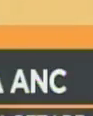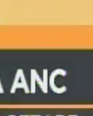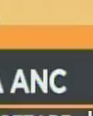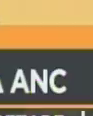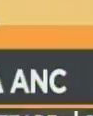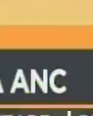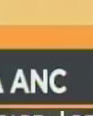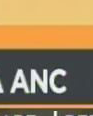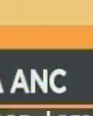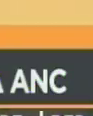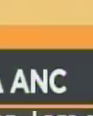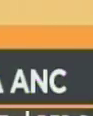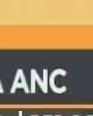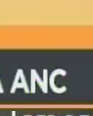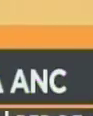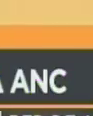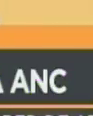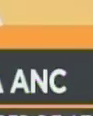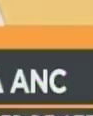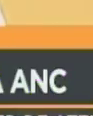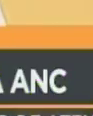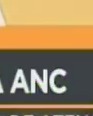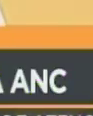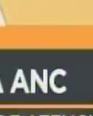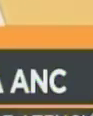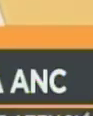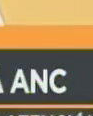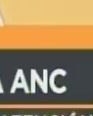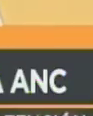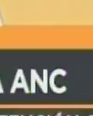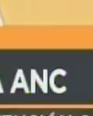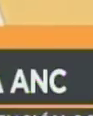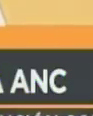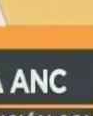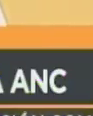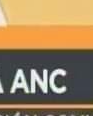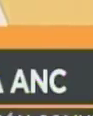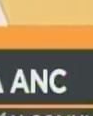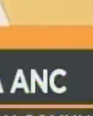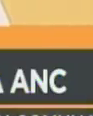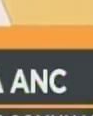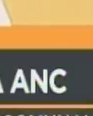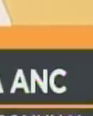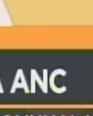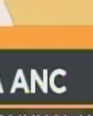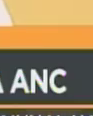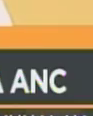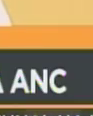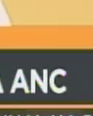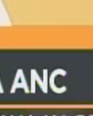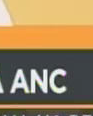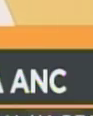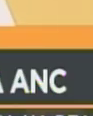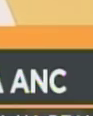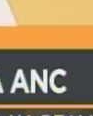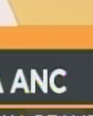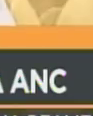15 y 35 años. Está expresada en la Asamblea Nacional Constituyente con ustedes, muchachos, muchachas de la juventud,